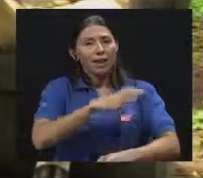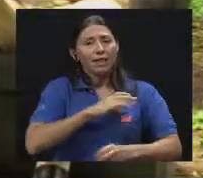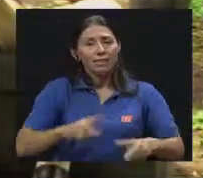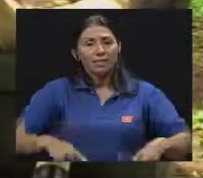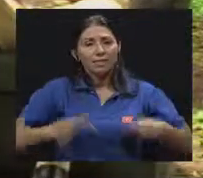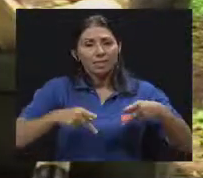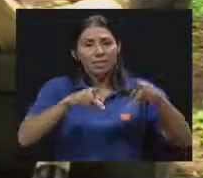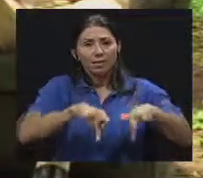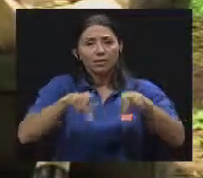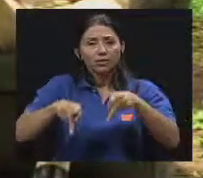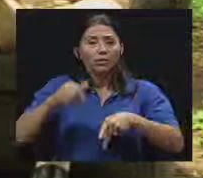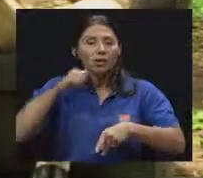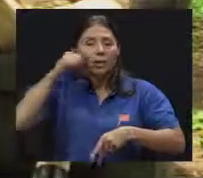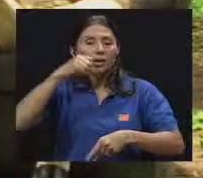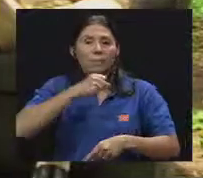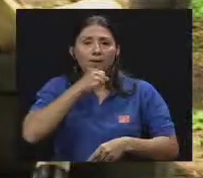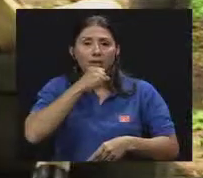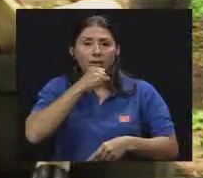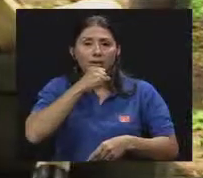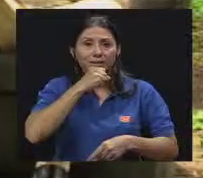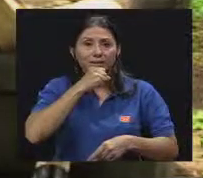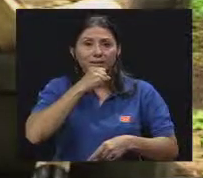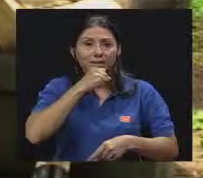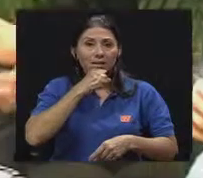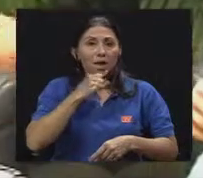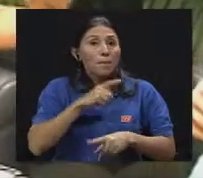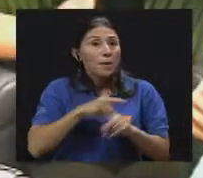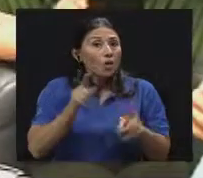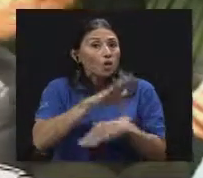calidad de vida de los adultos mayores, pero todos en algún momento